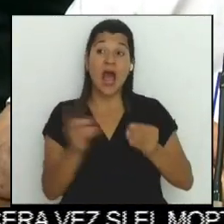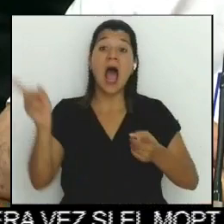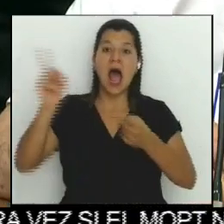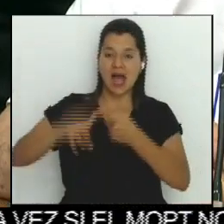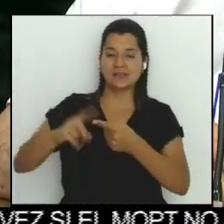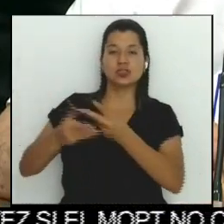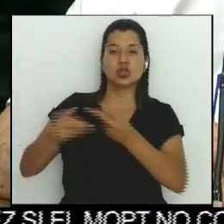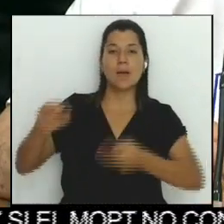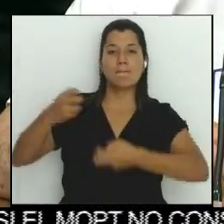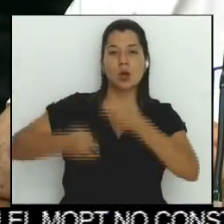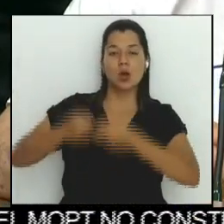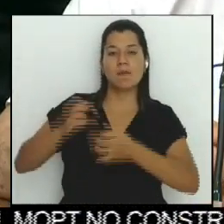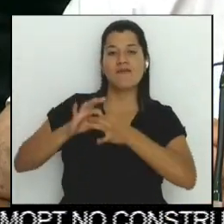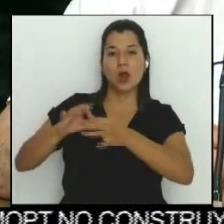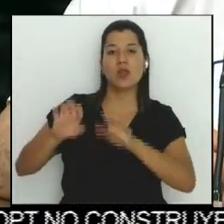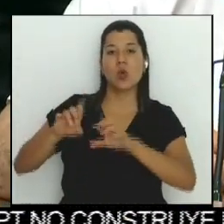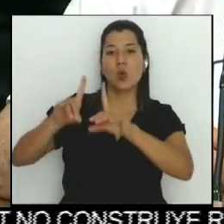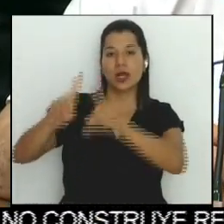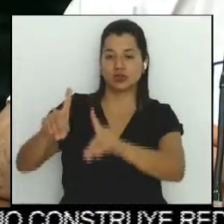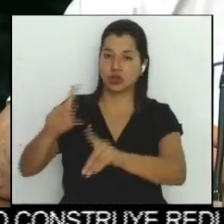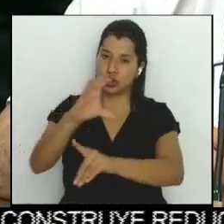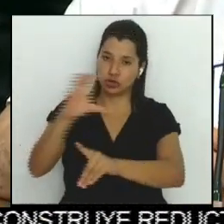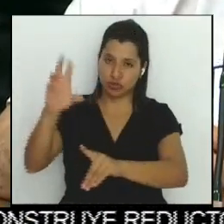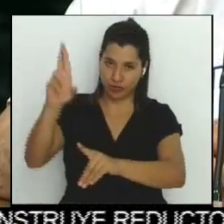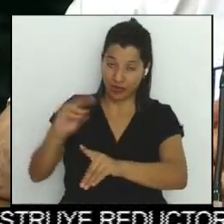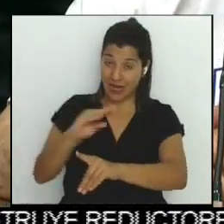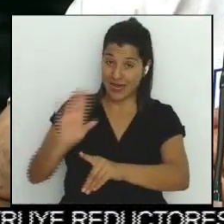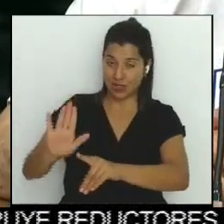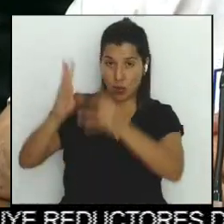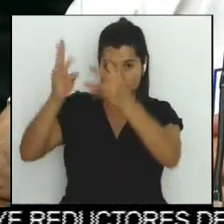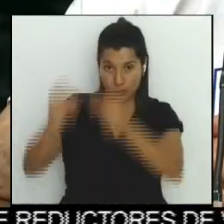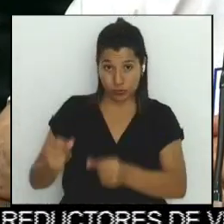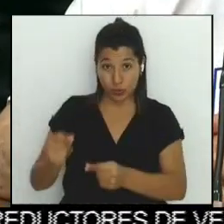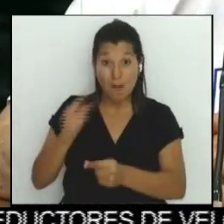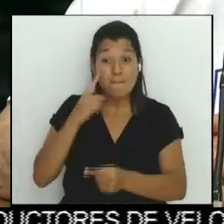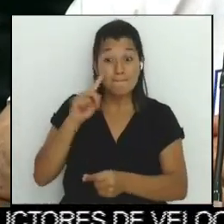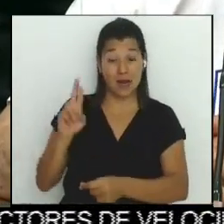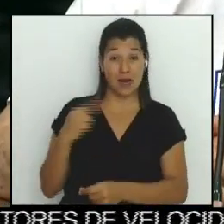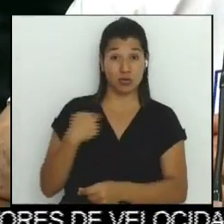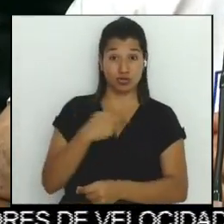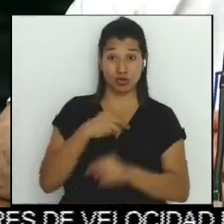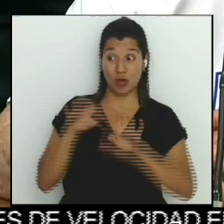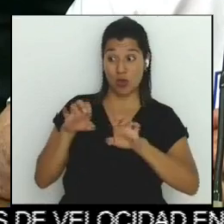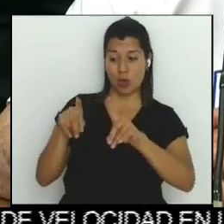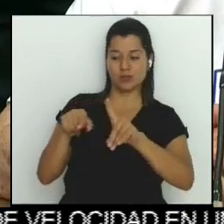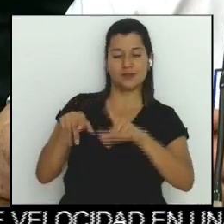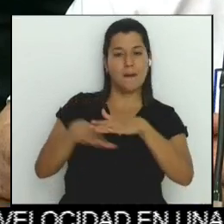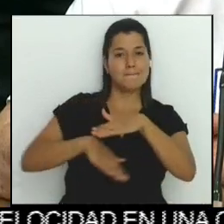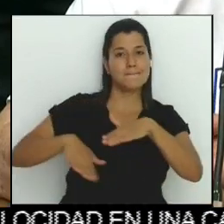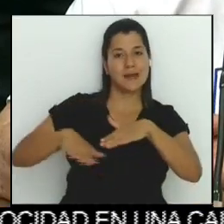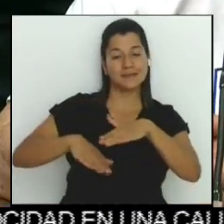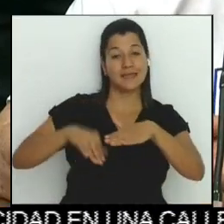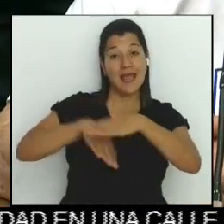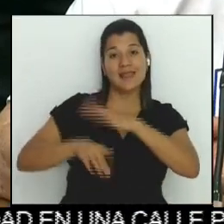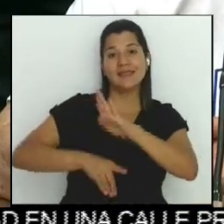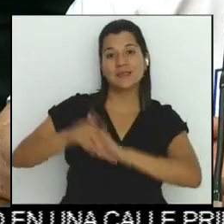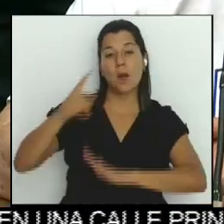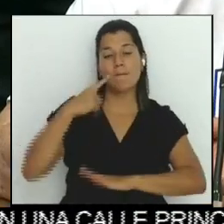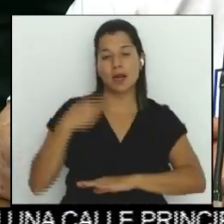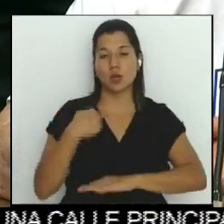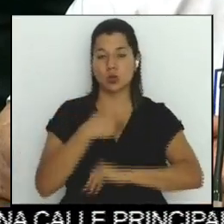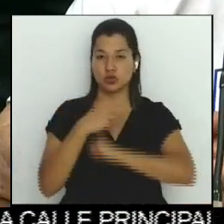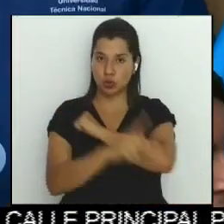es piedra angular del desarrollo y en consecuencia es prioridad uno para Liberación Nacional. De manera